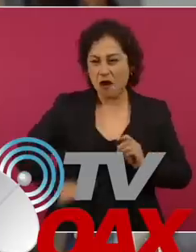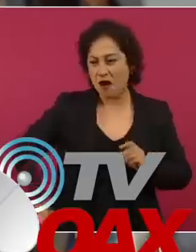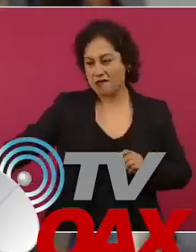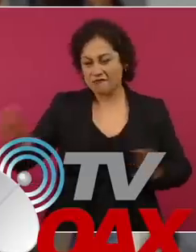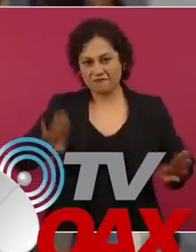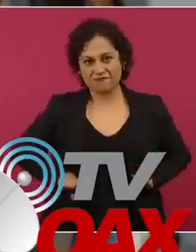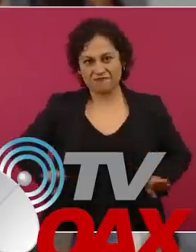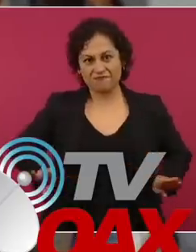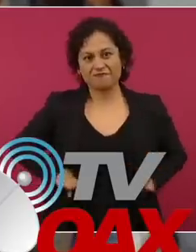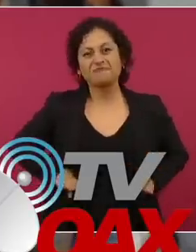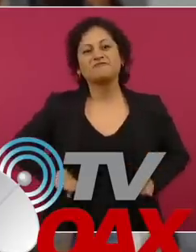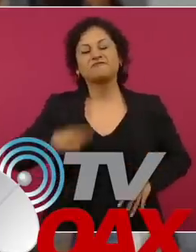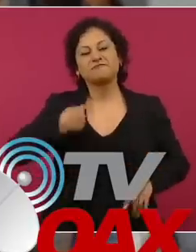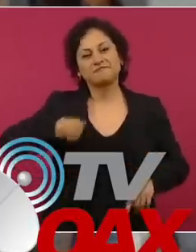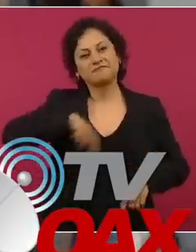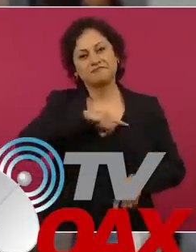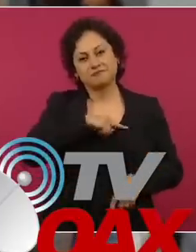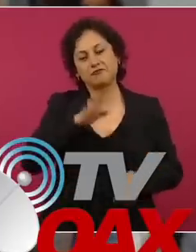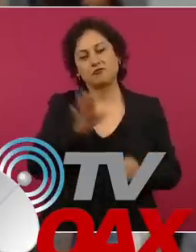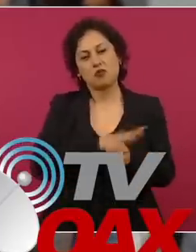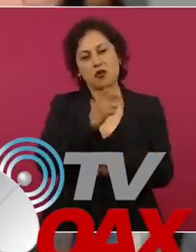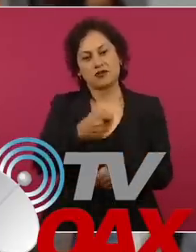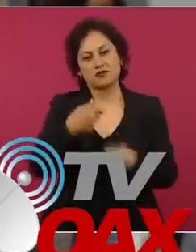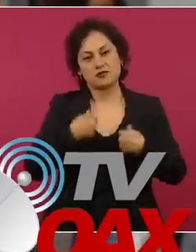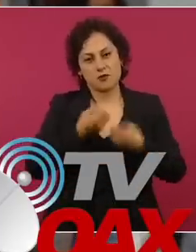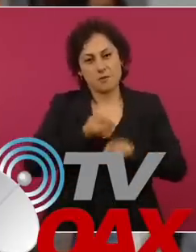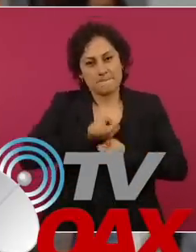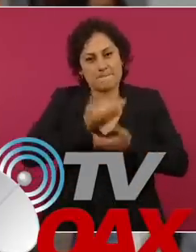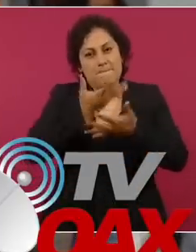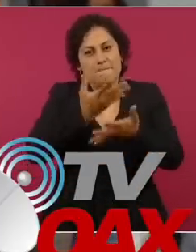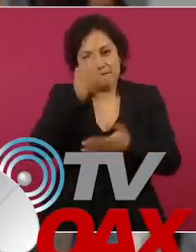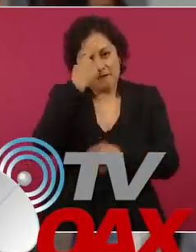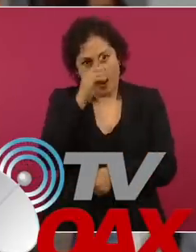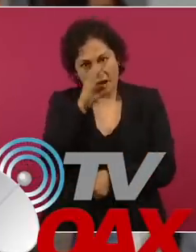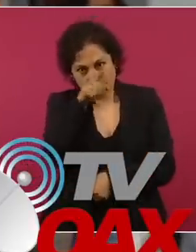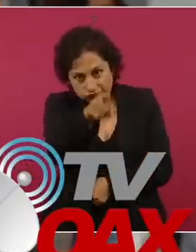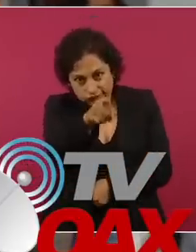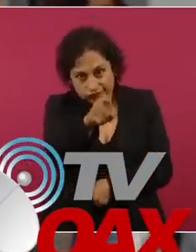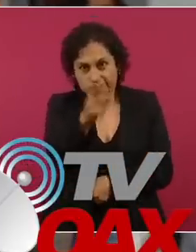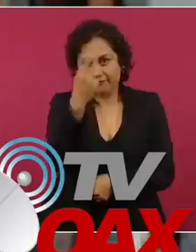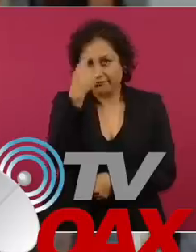manifestarme y agradecerle a usted, a los periodistas y a lo